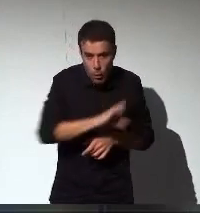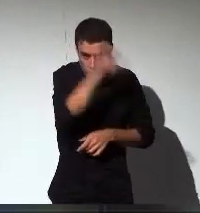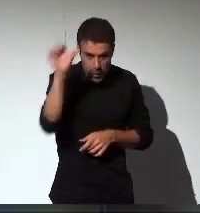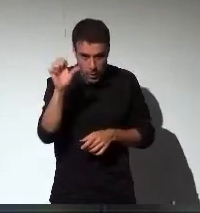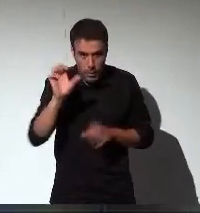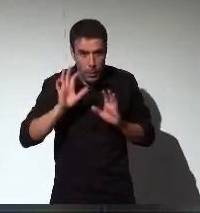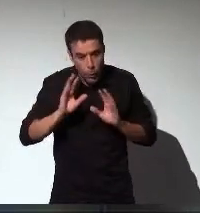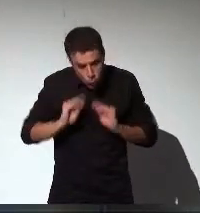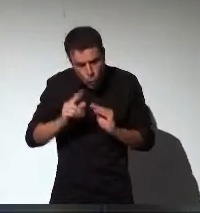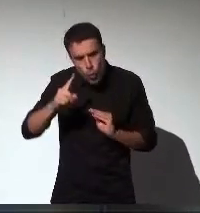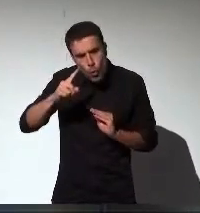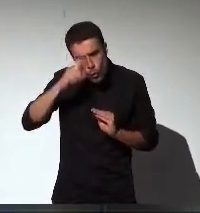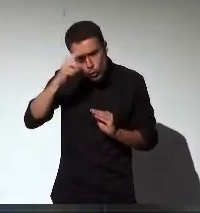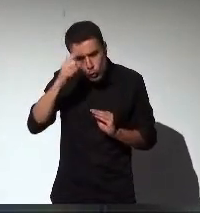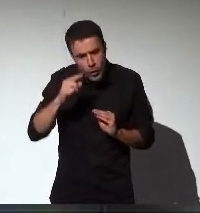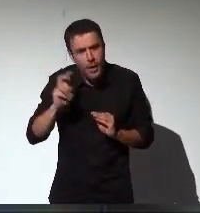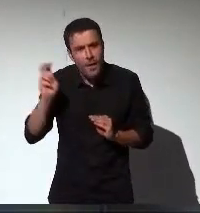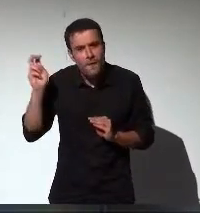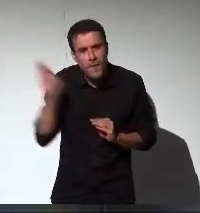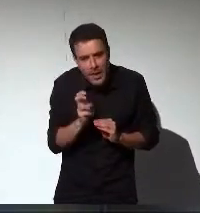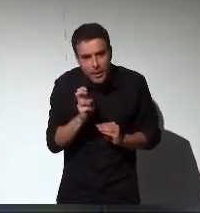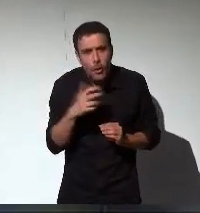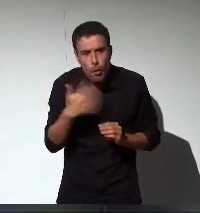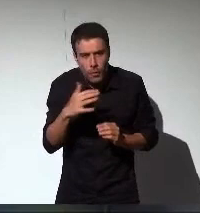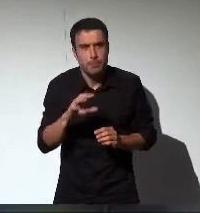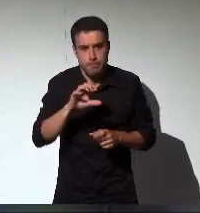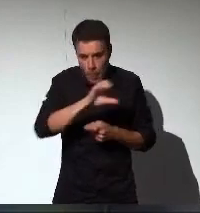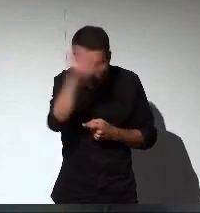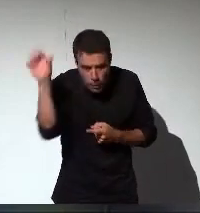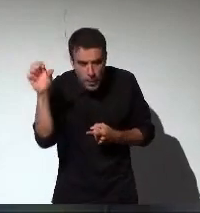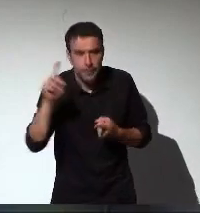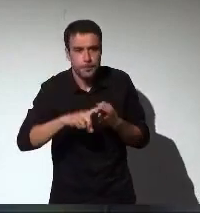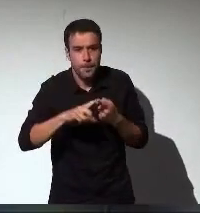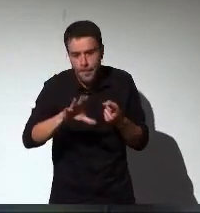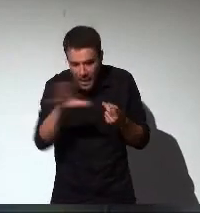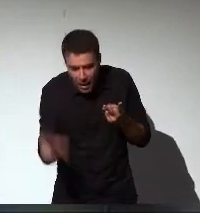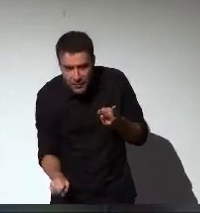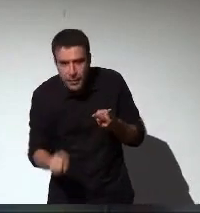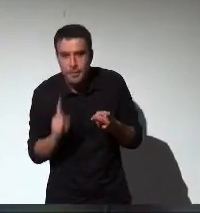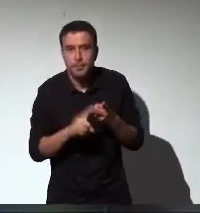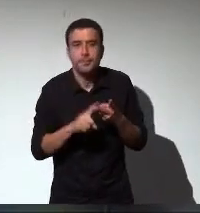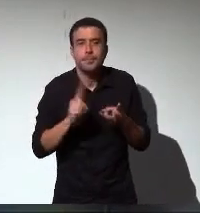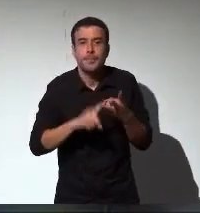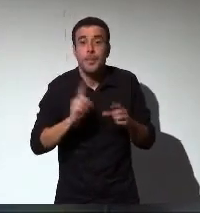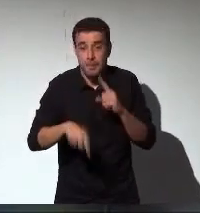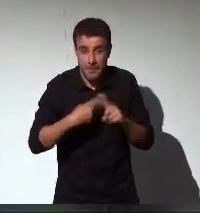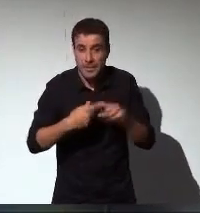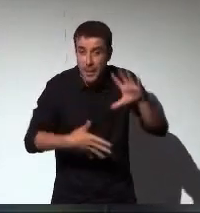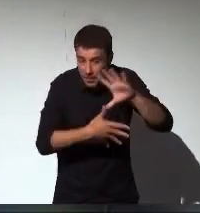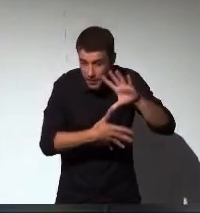culturalmente tiene raíces en Europa, África y América,